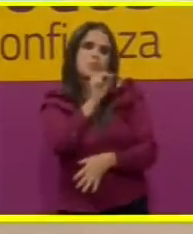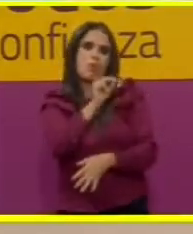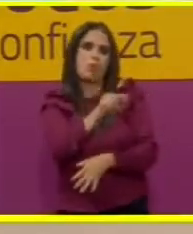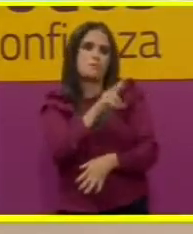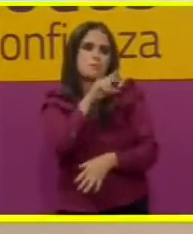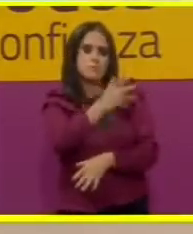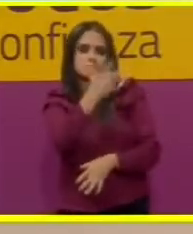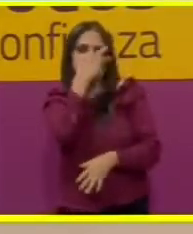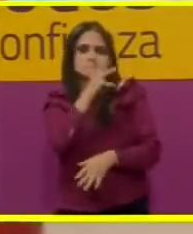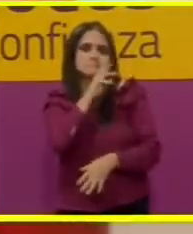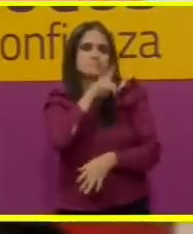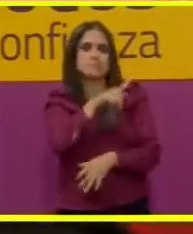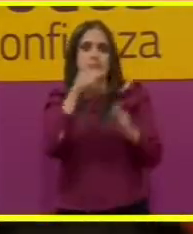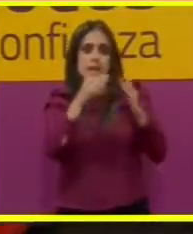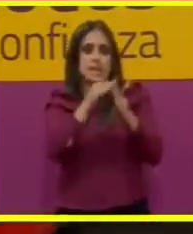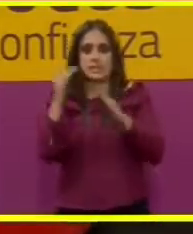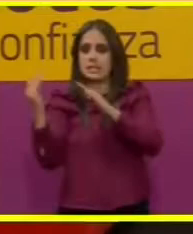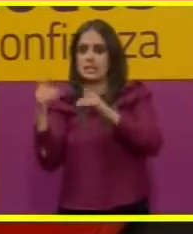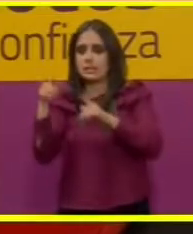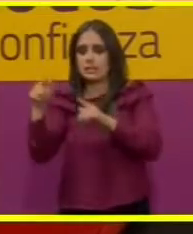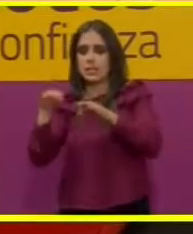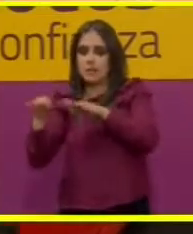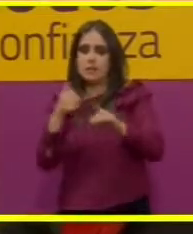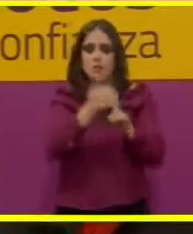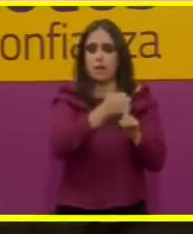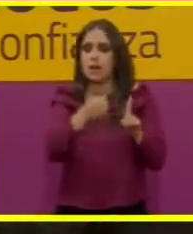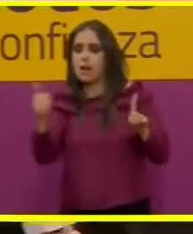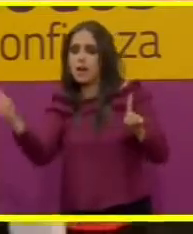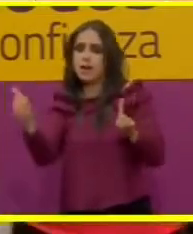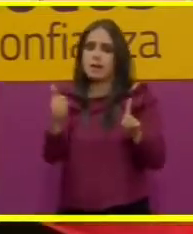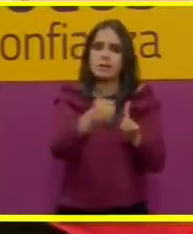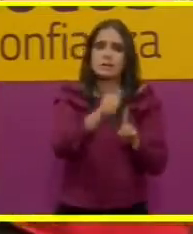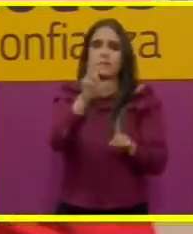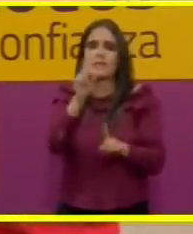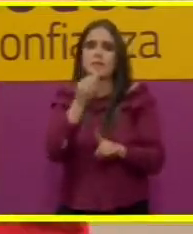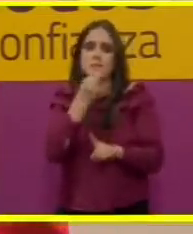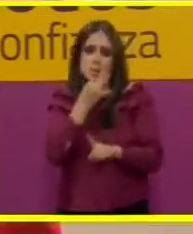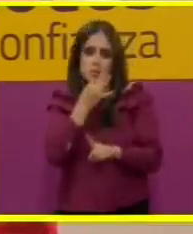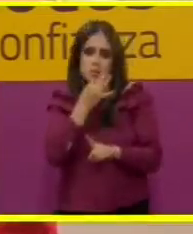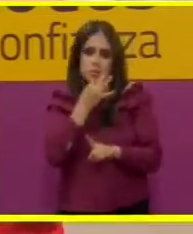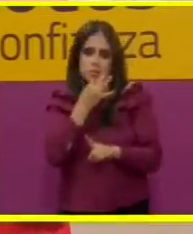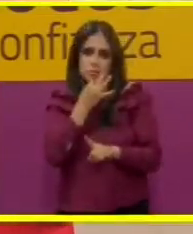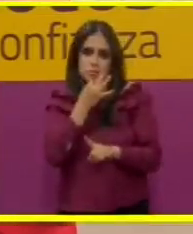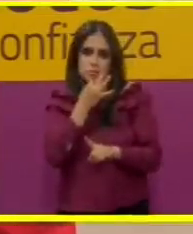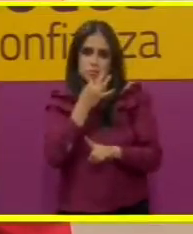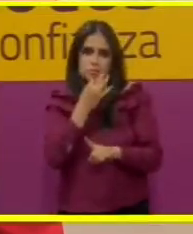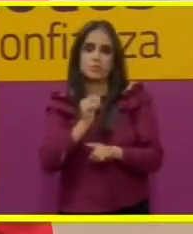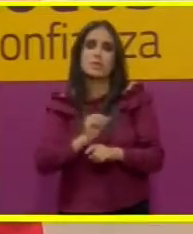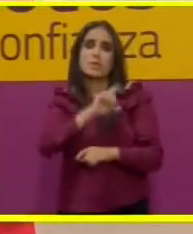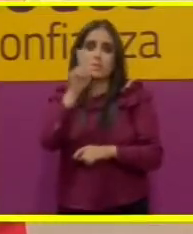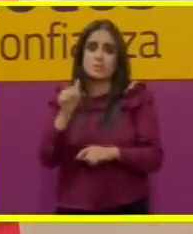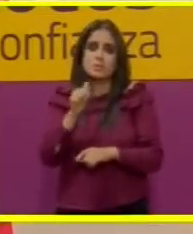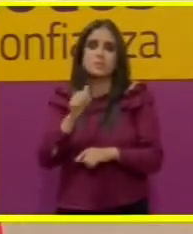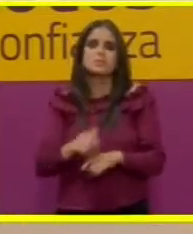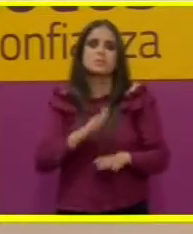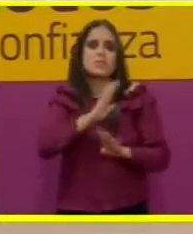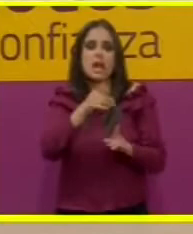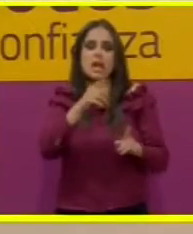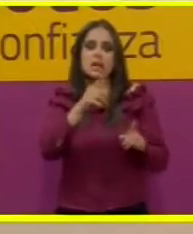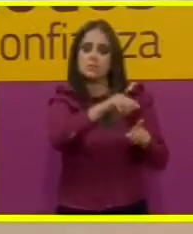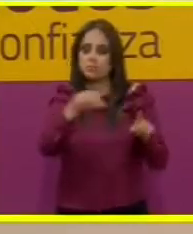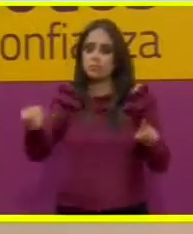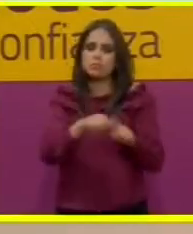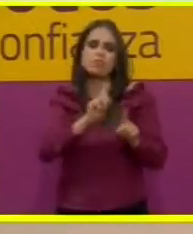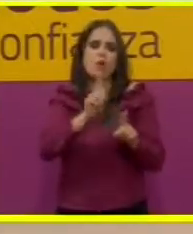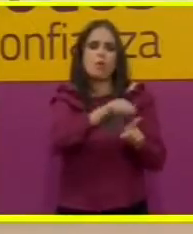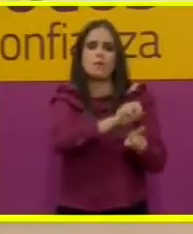de la casa al trabajo. Yo hacía, no sé, media hora. Y de repente, pues ya no era media hora, ya